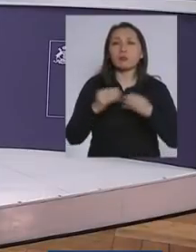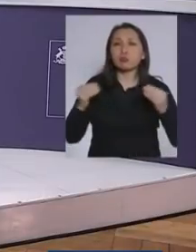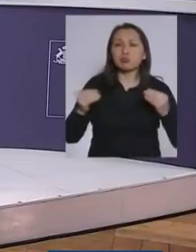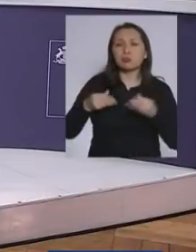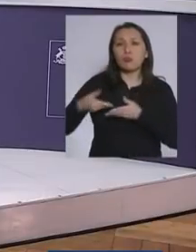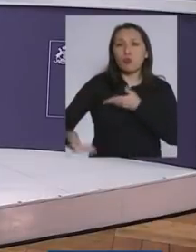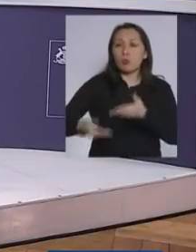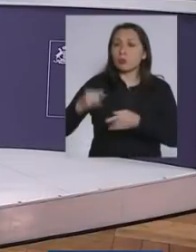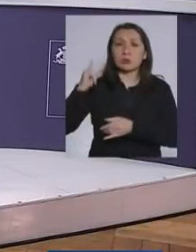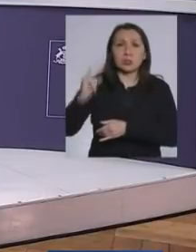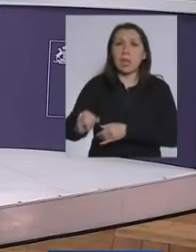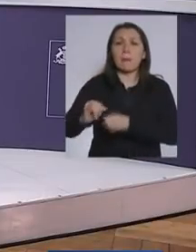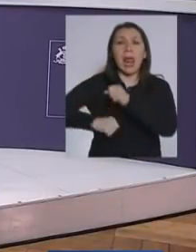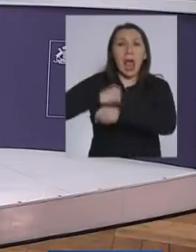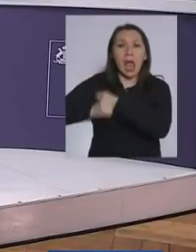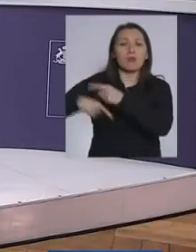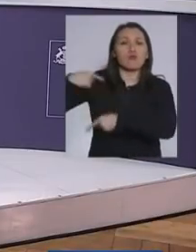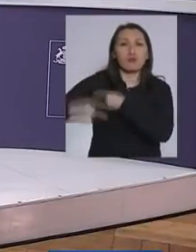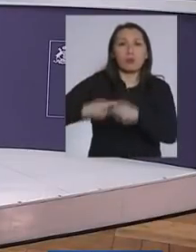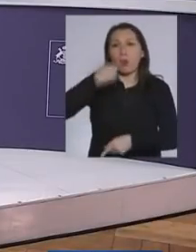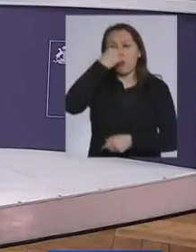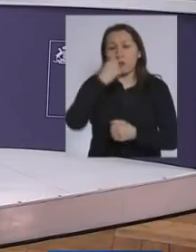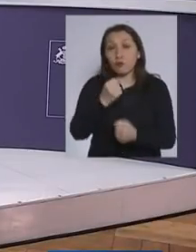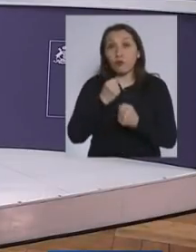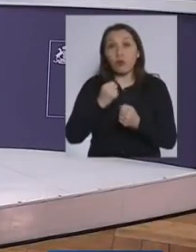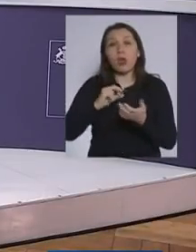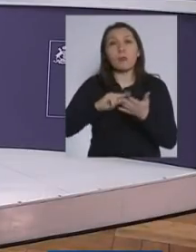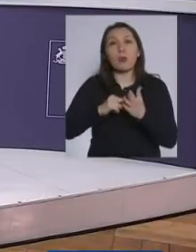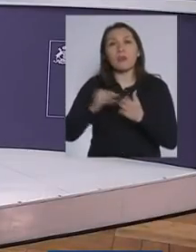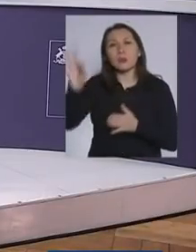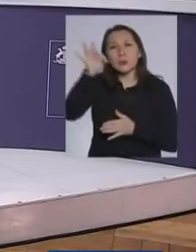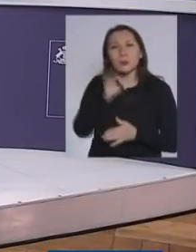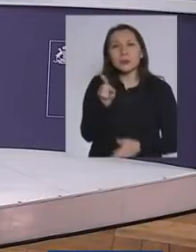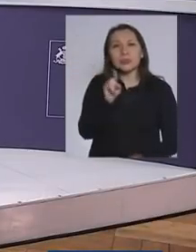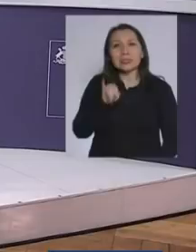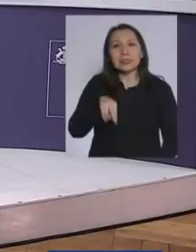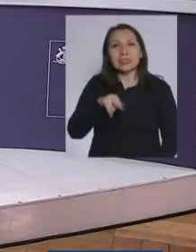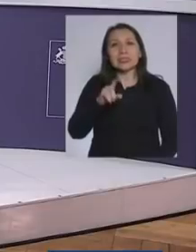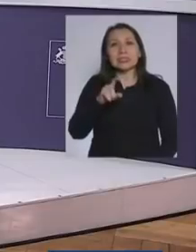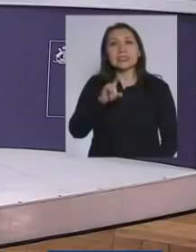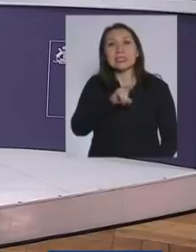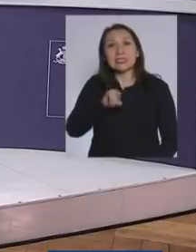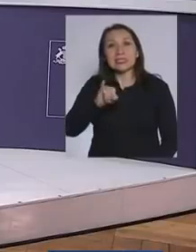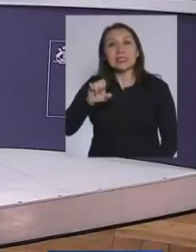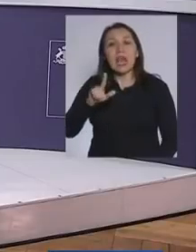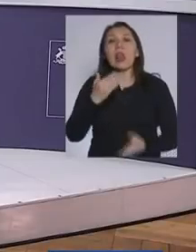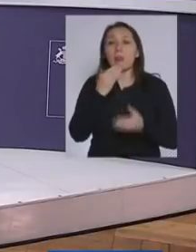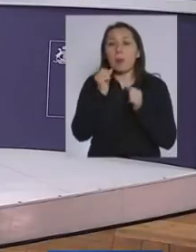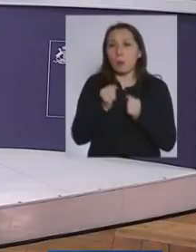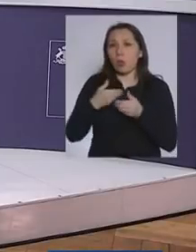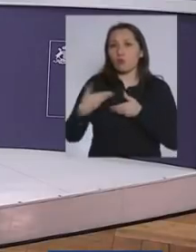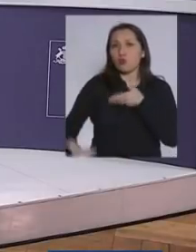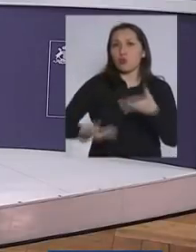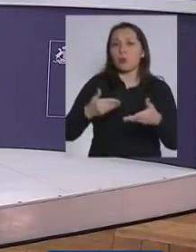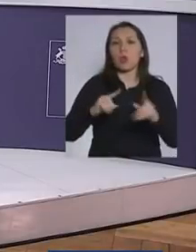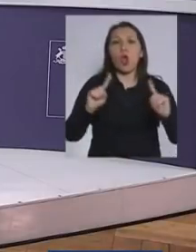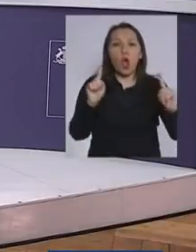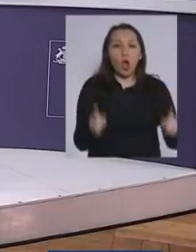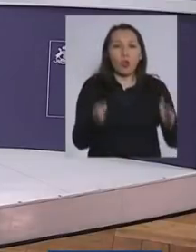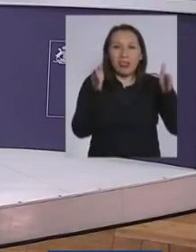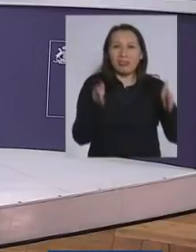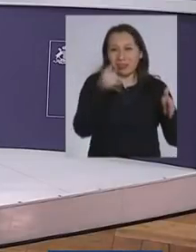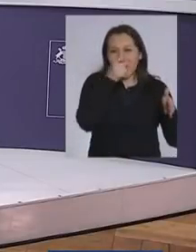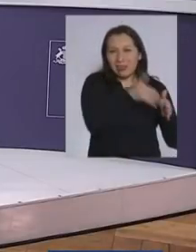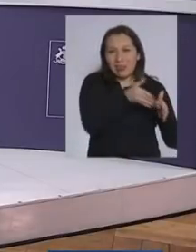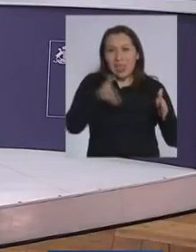de contagio todos los años. La influenza y el virus respiratorio sincicial también se consideran endémicos, pero tienen variaciones estacionales